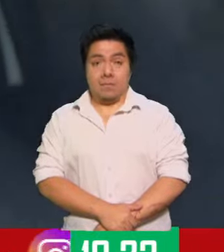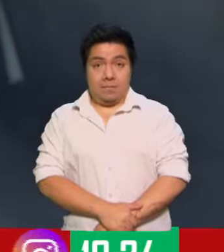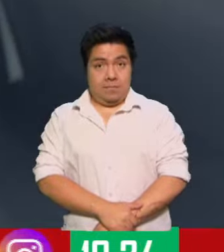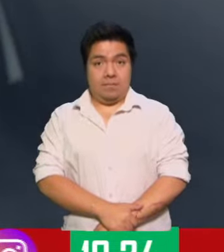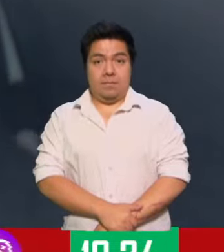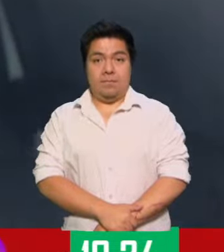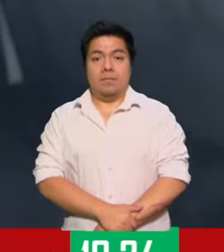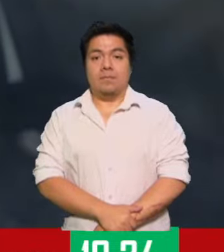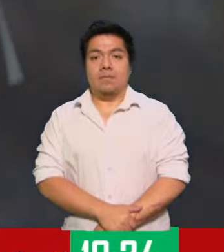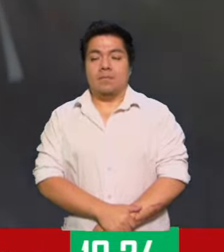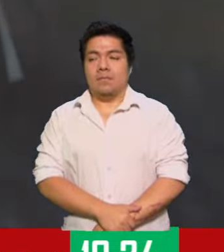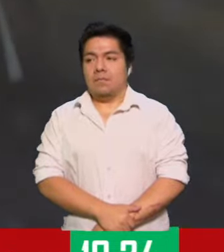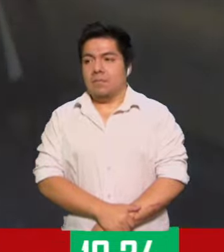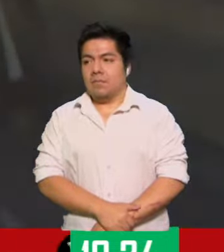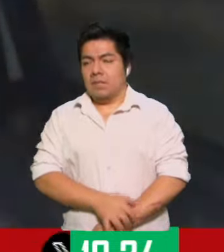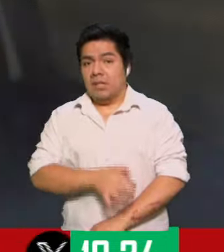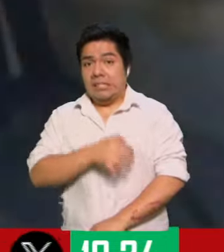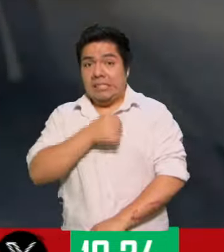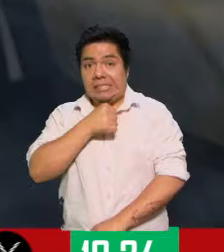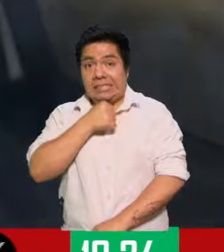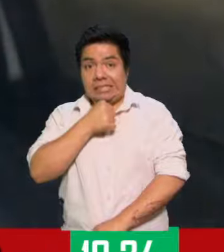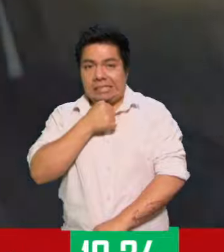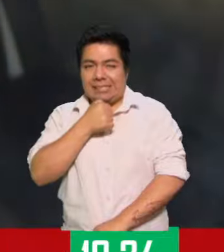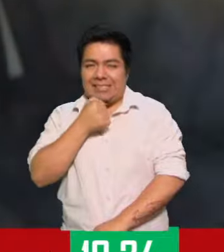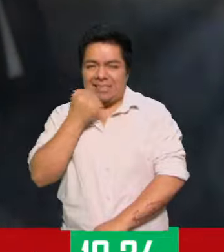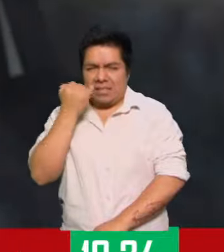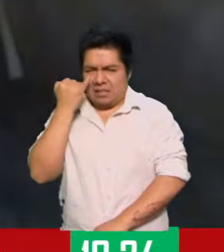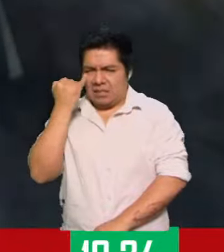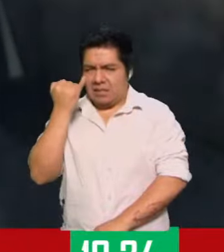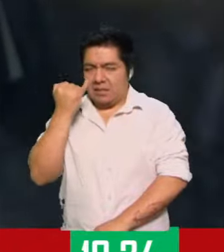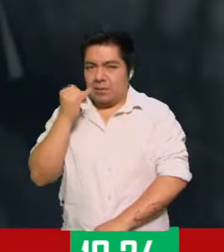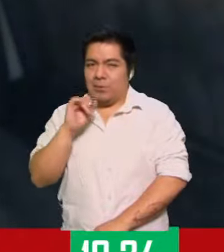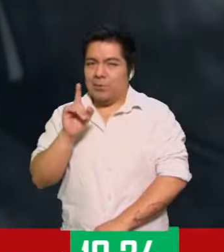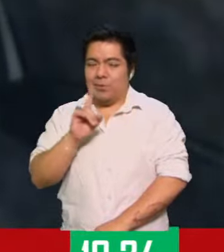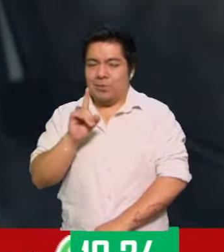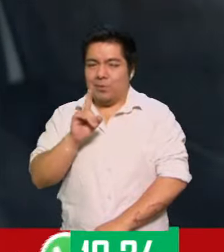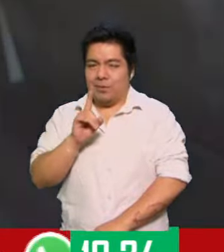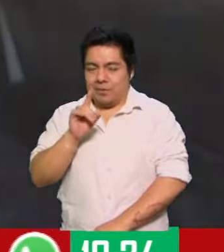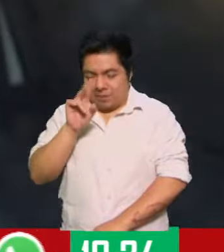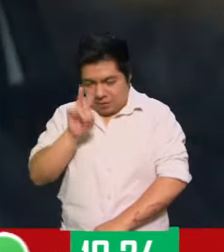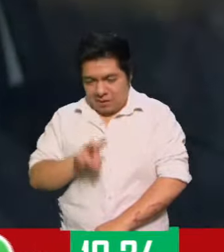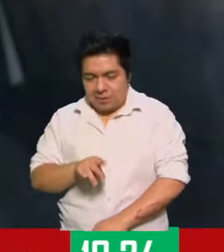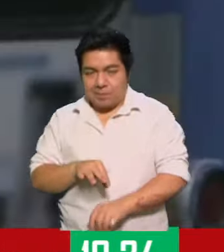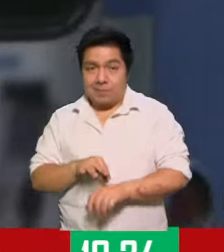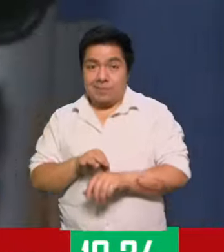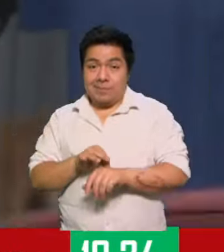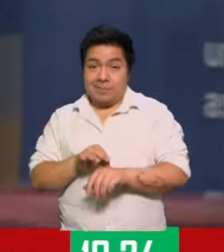arriba la vejez es una idea no María es una